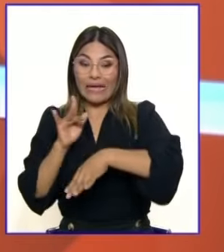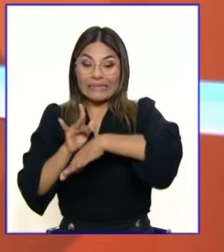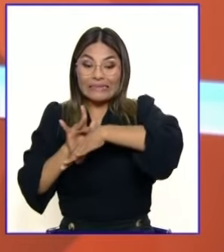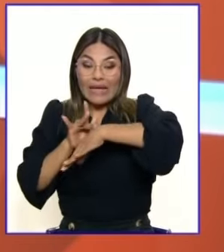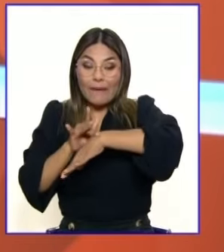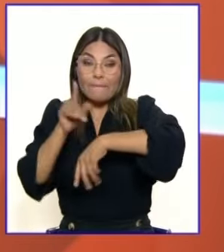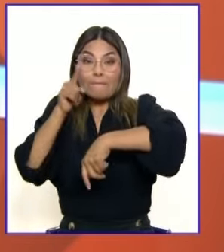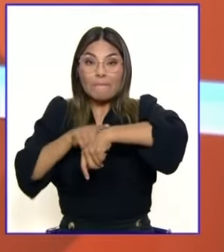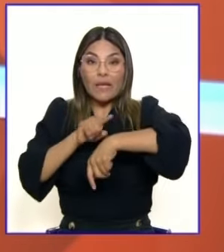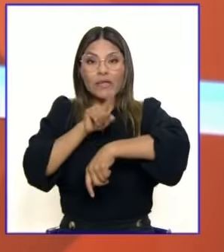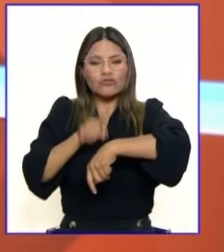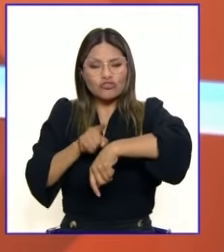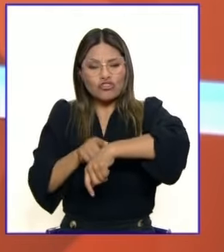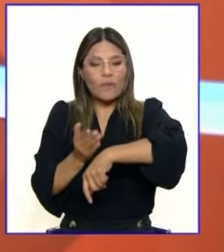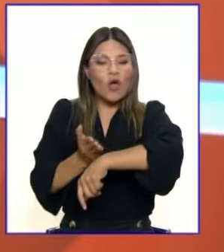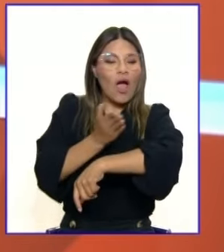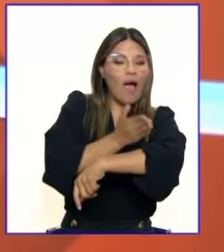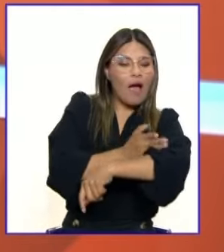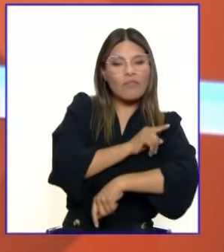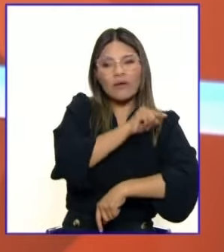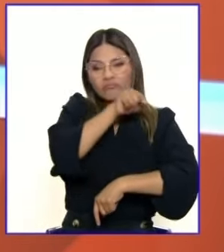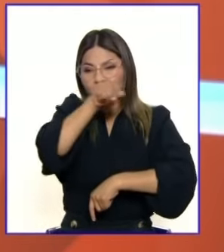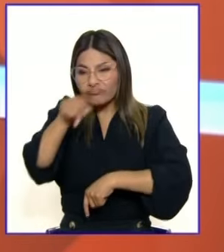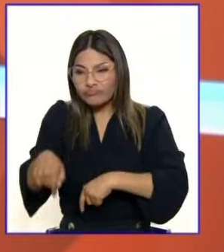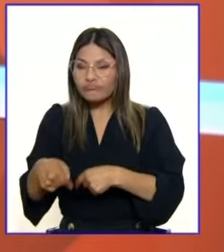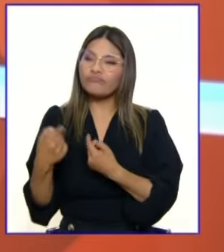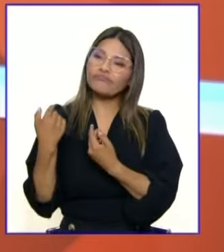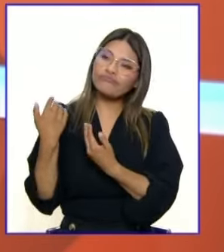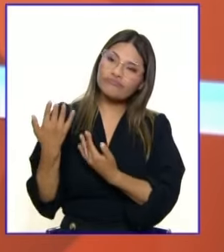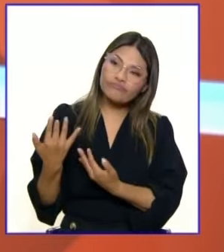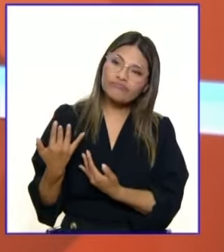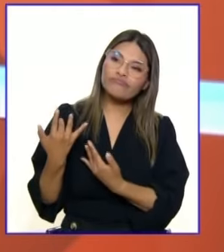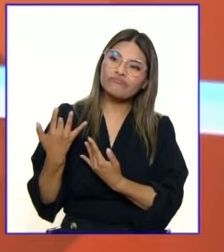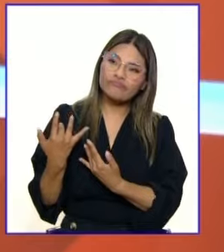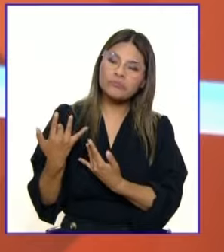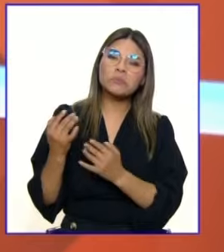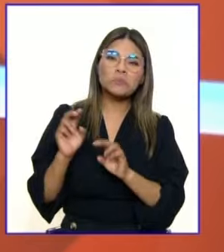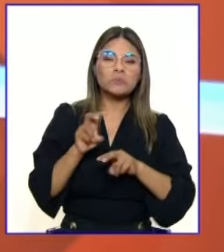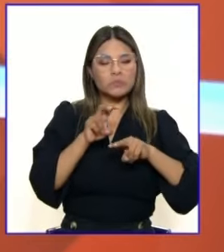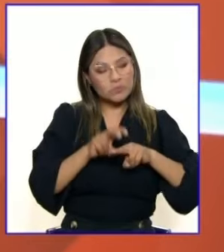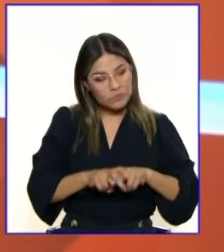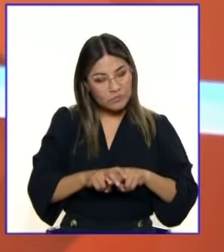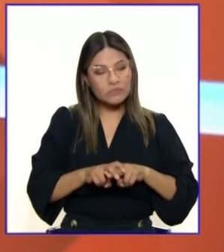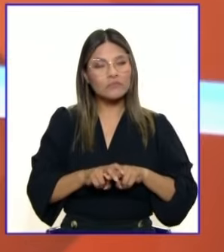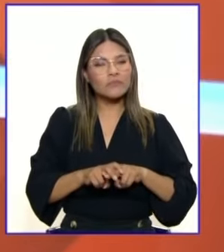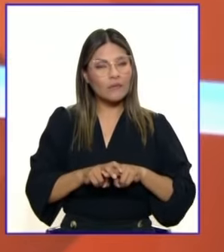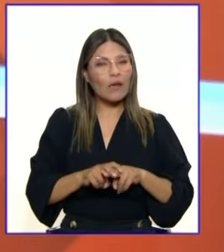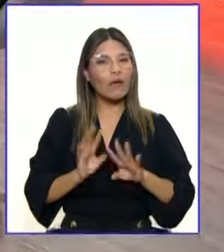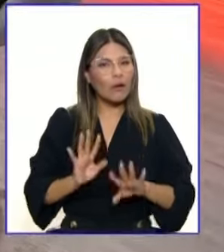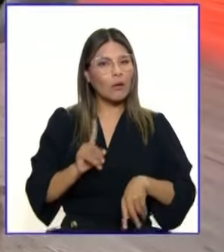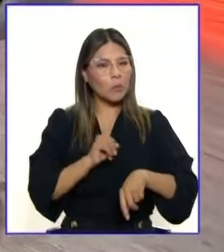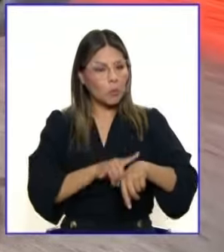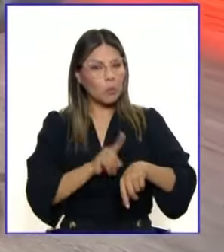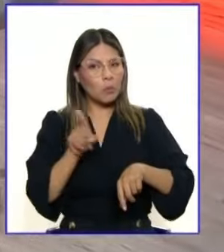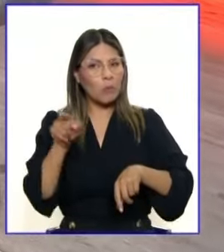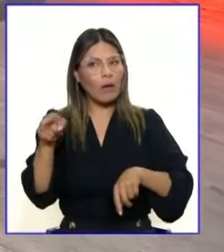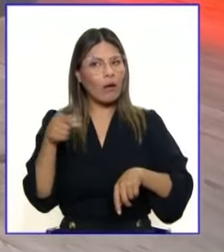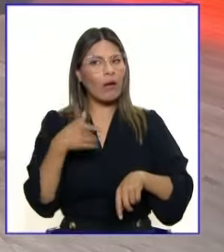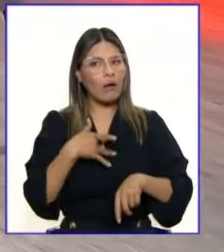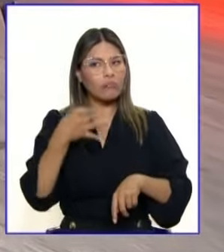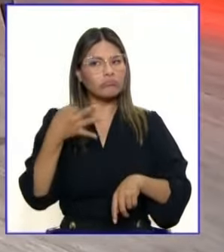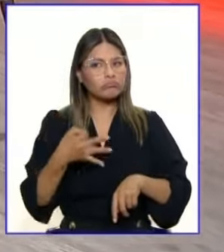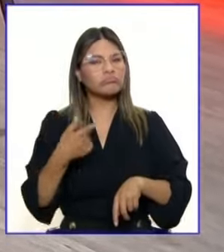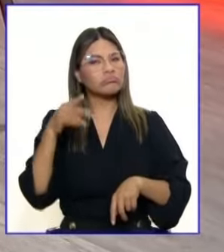¿no?, que ha planificado y que te espera, significa ya un primer acercamiento, digamos, de que si esta parte es confiable o